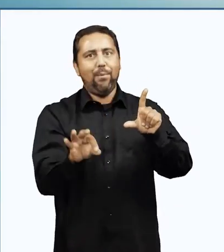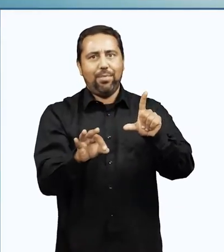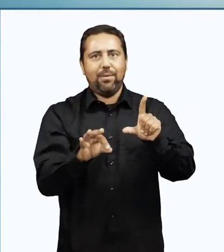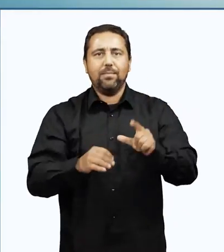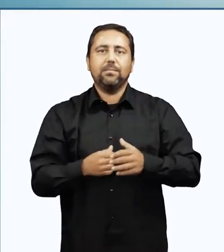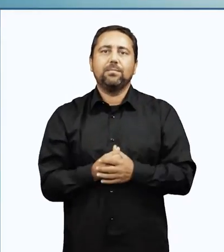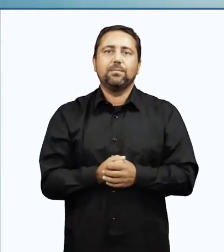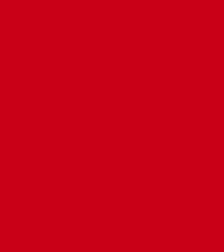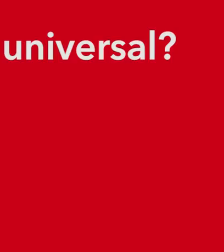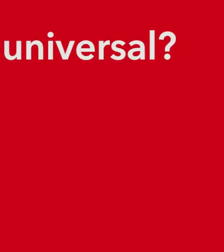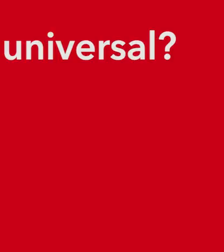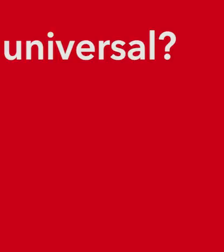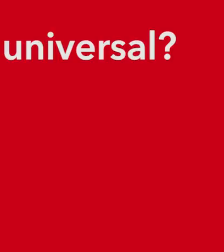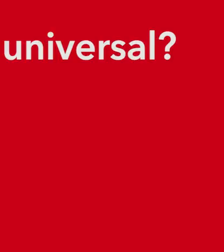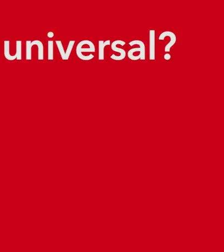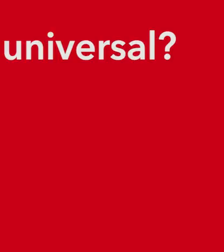normativa